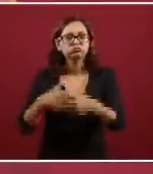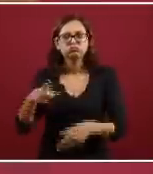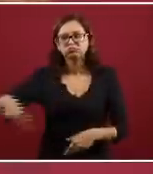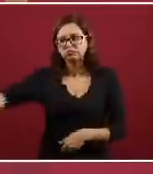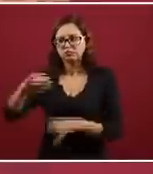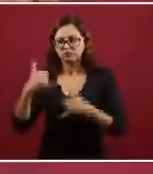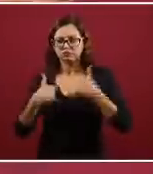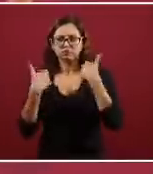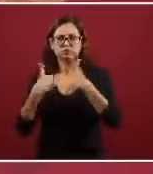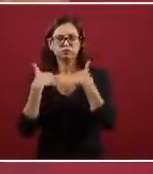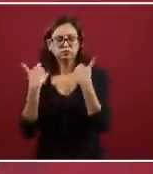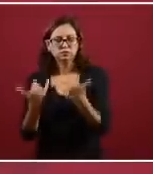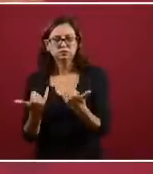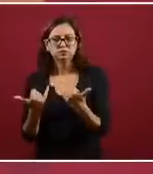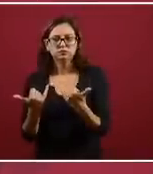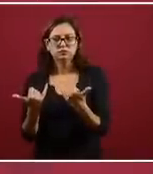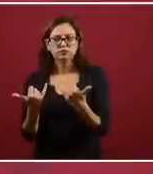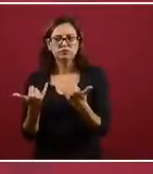tiene que